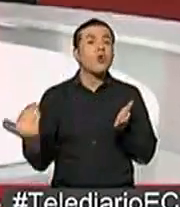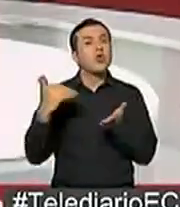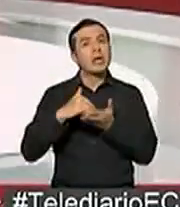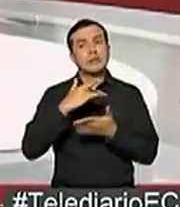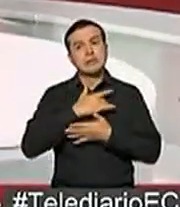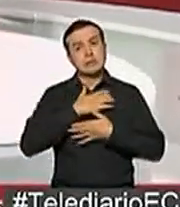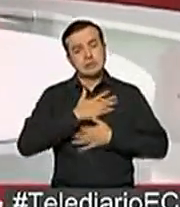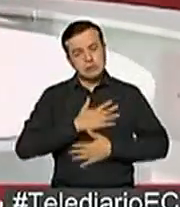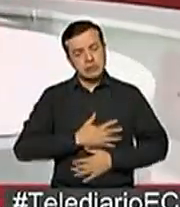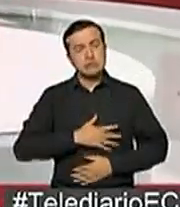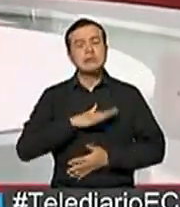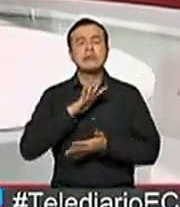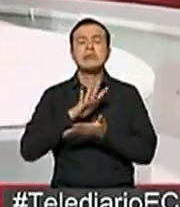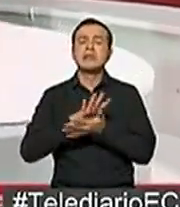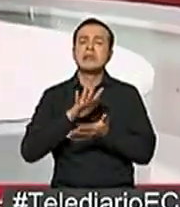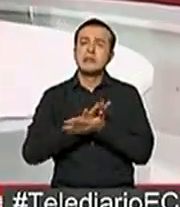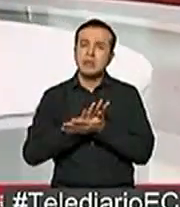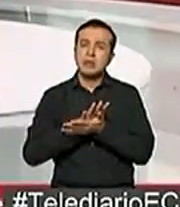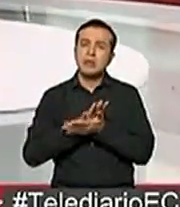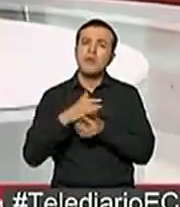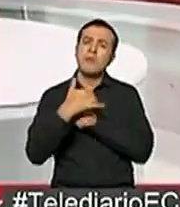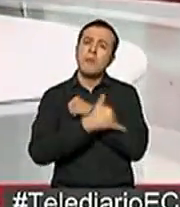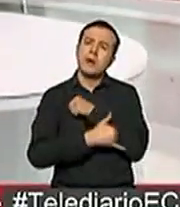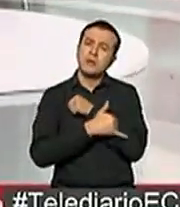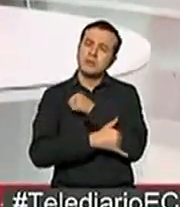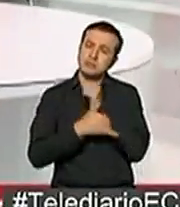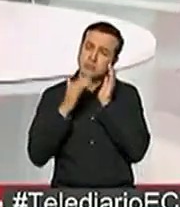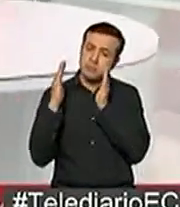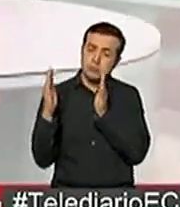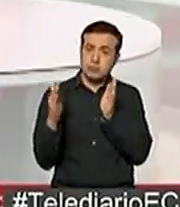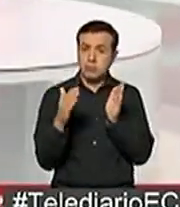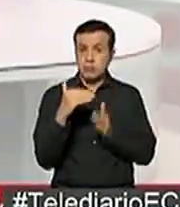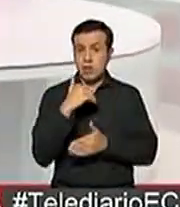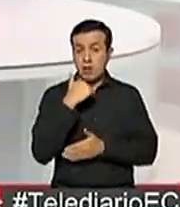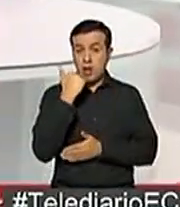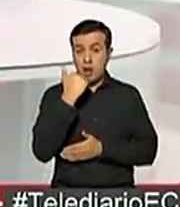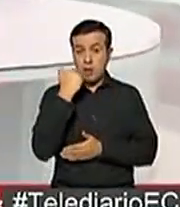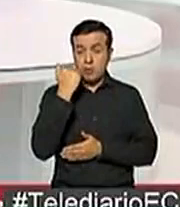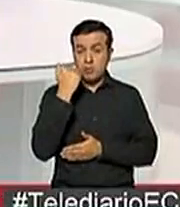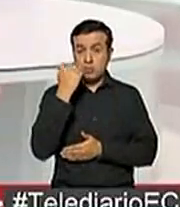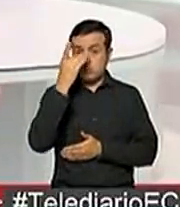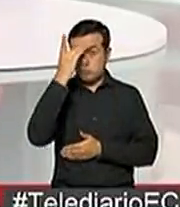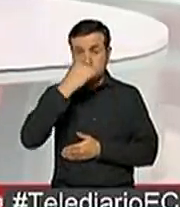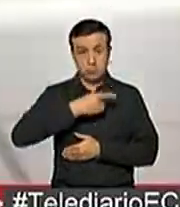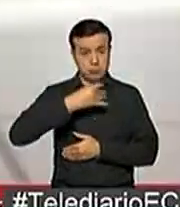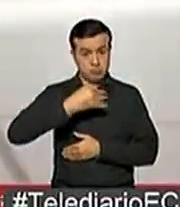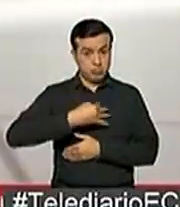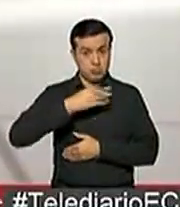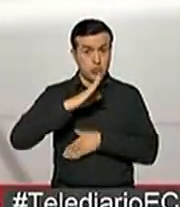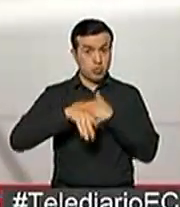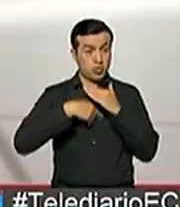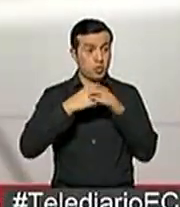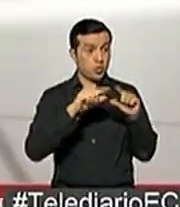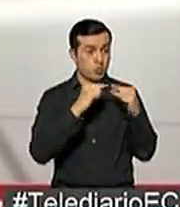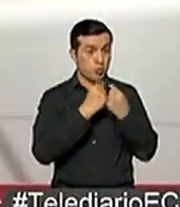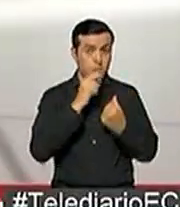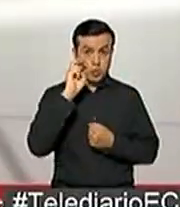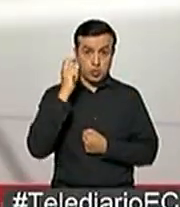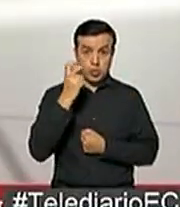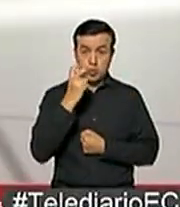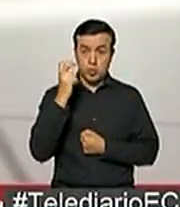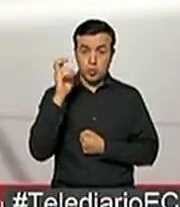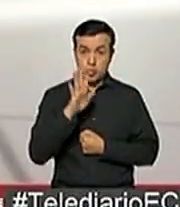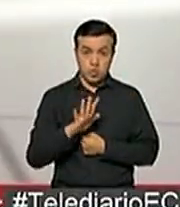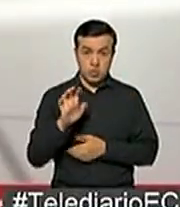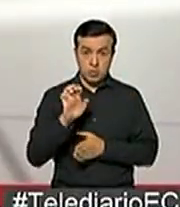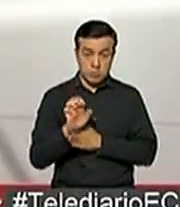tranquilidad el poder hacer el país de la hospitalidad habrá alguna postura oficial por parte de todas las cámaras de turismo que existen en el